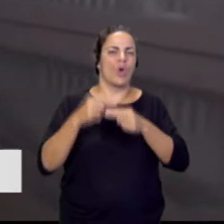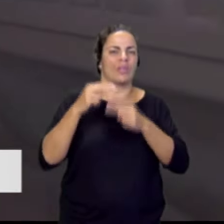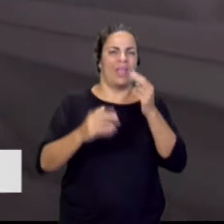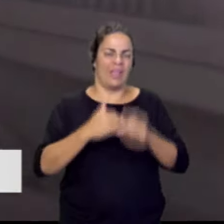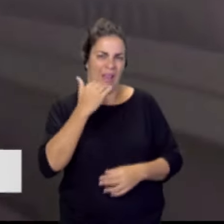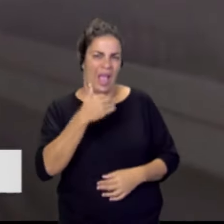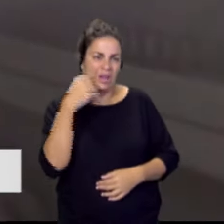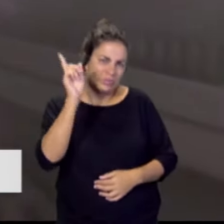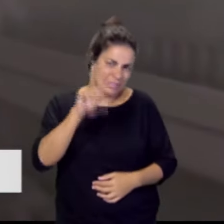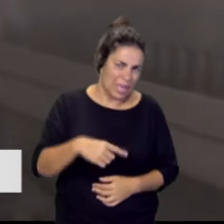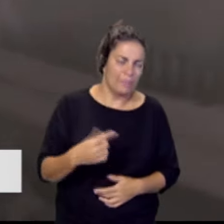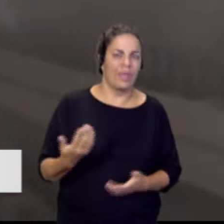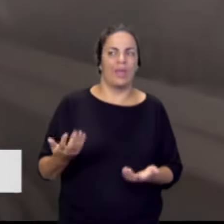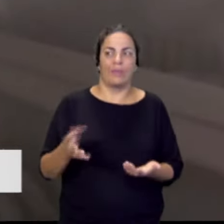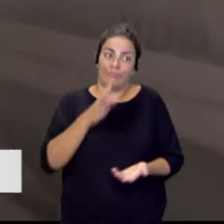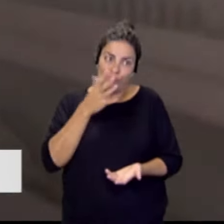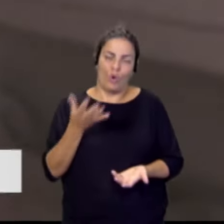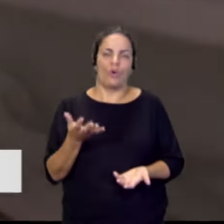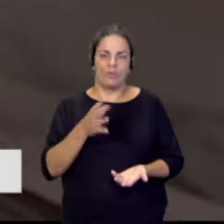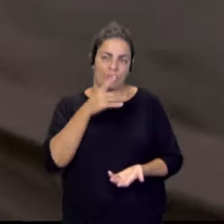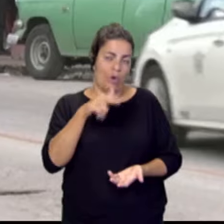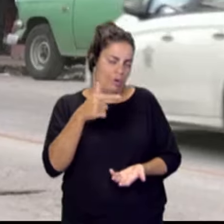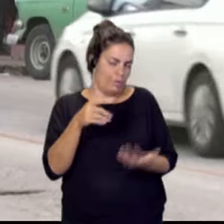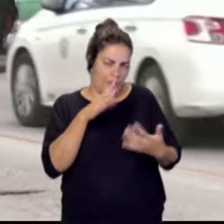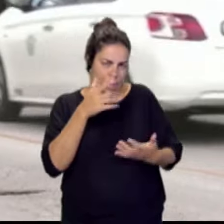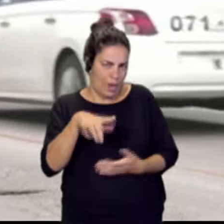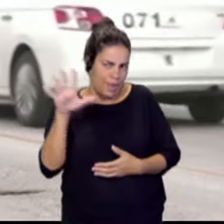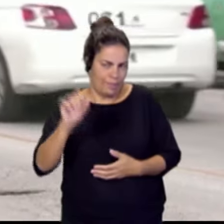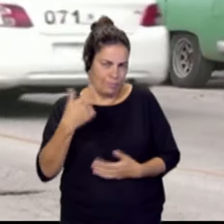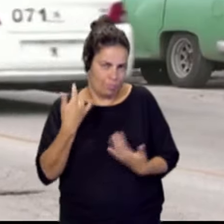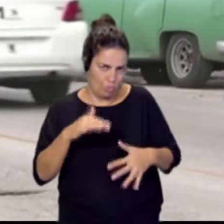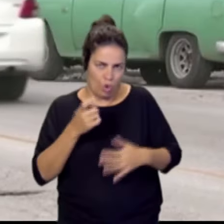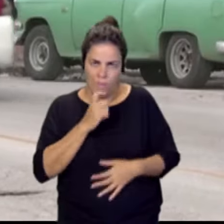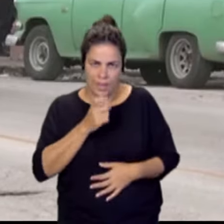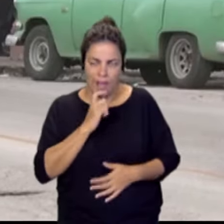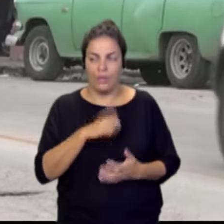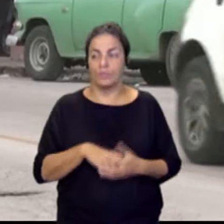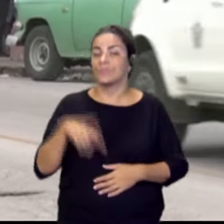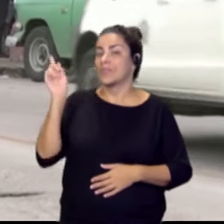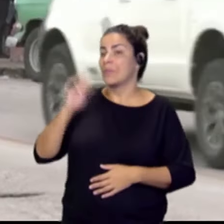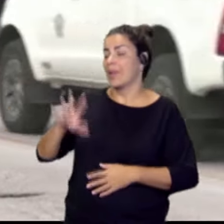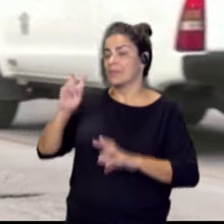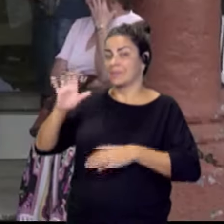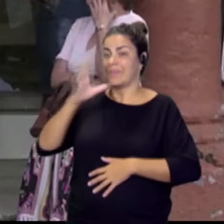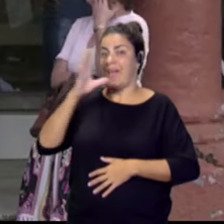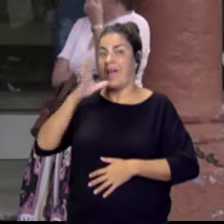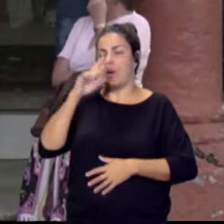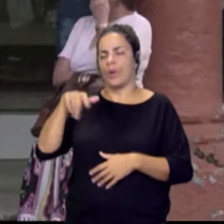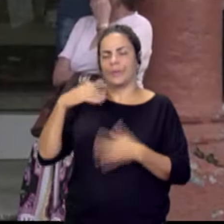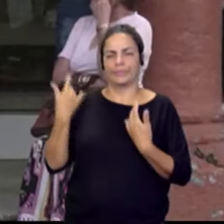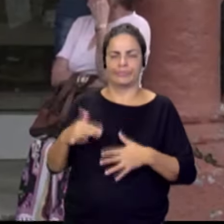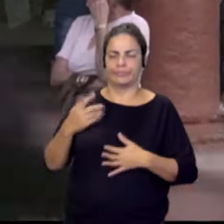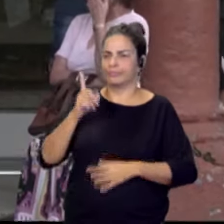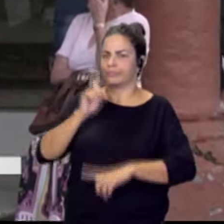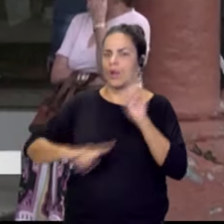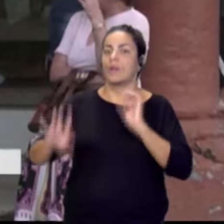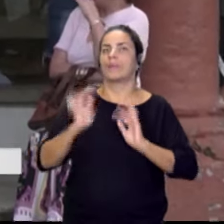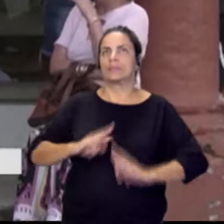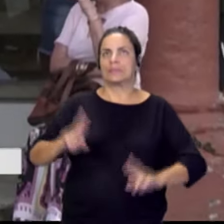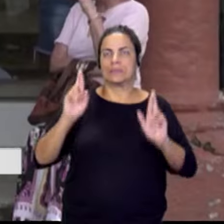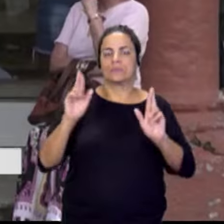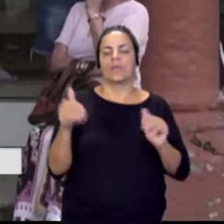caso, porque también eso está muy complicado por acá. También tienen problemas con el abasto de agua, pero esperan que este jueves haya